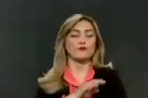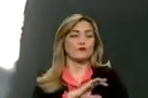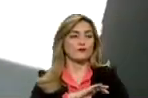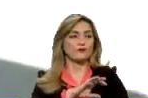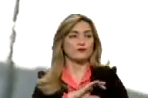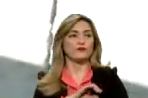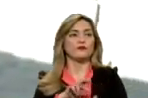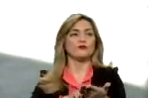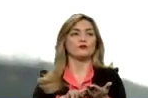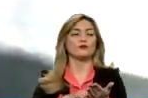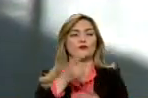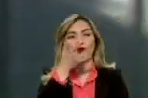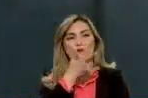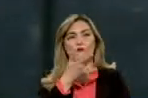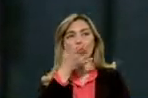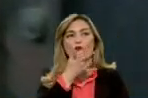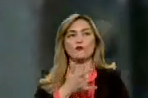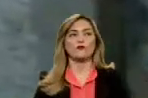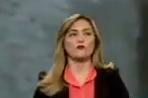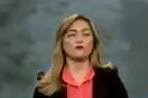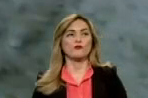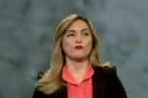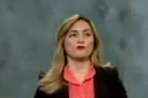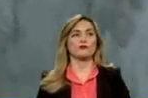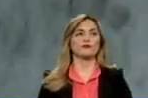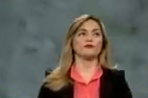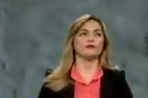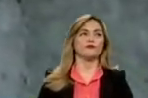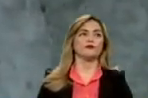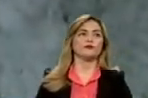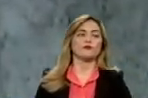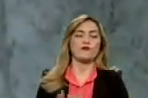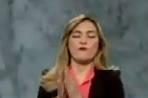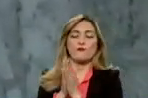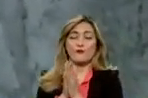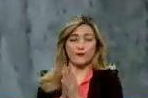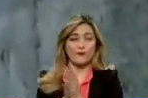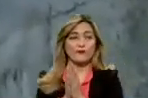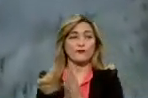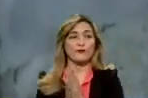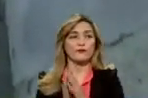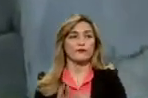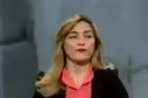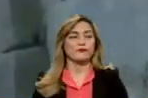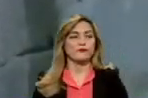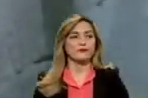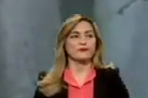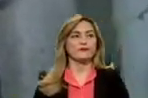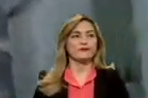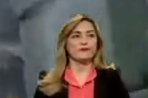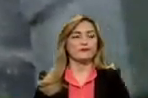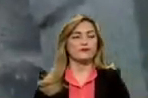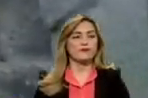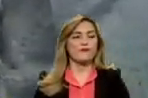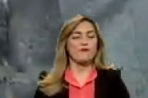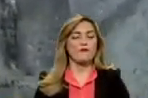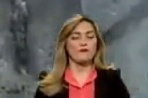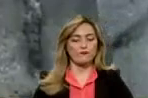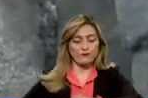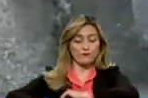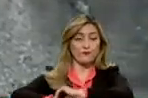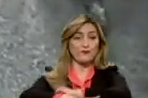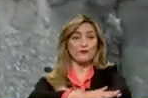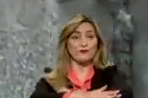justo en Pomaski, donde se solicitó y se explicó que se debe entender que las quebradas no